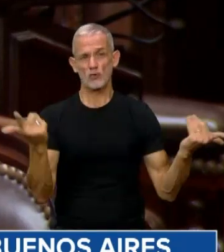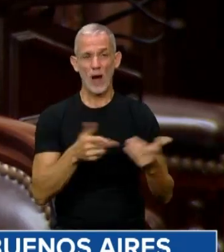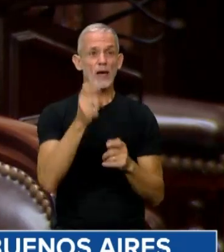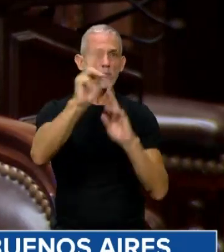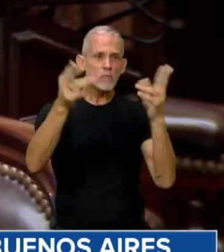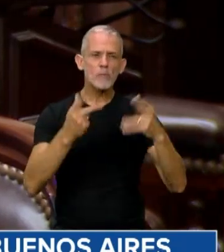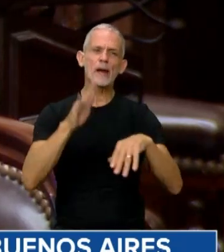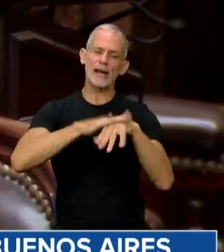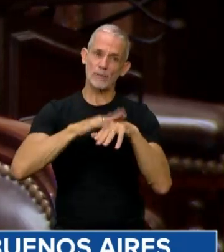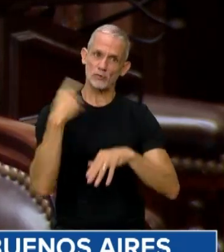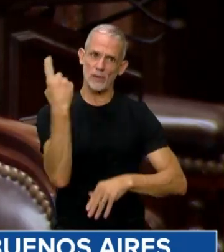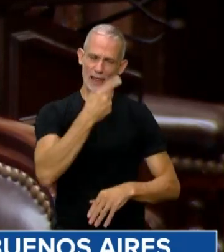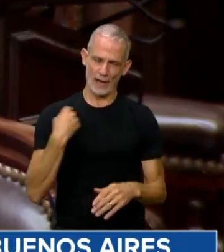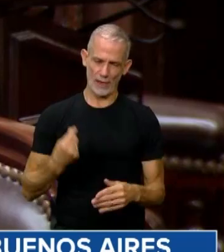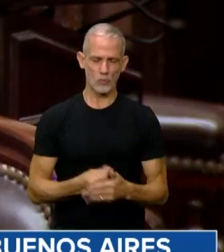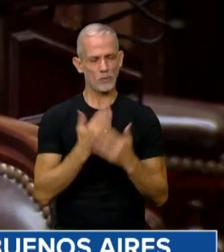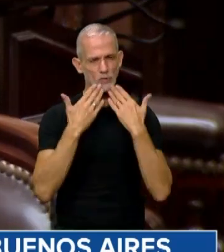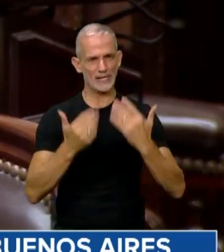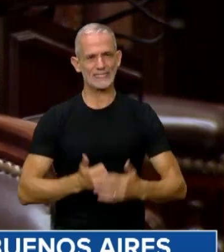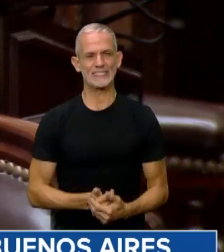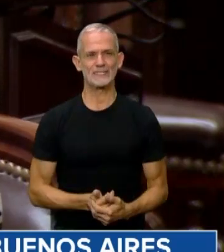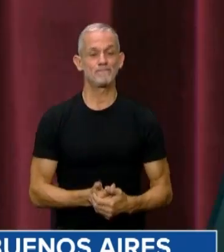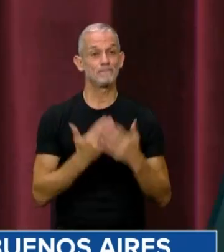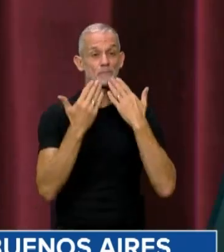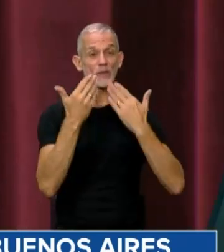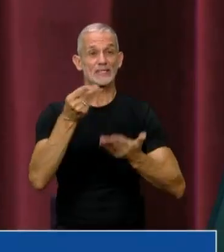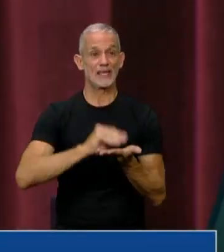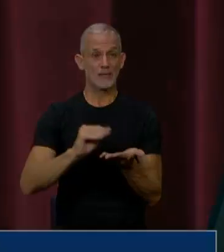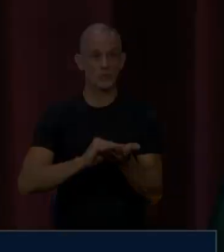llamado a la responsabilidad y a la acción. Gracias. Gracias, diputada Stolbizer.